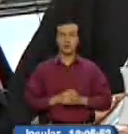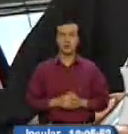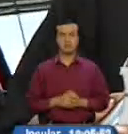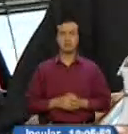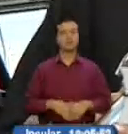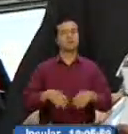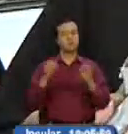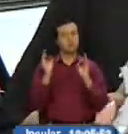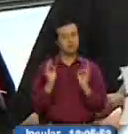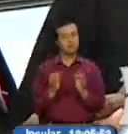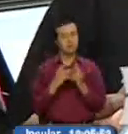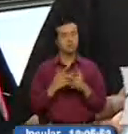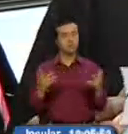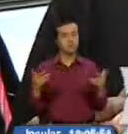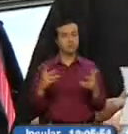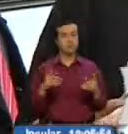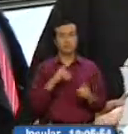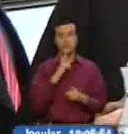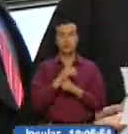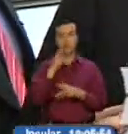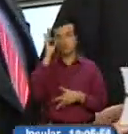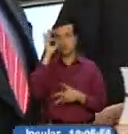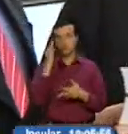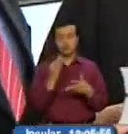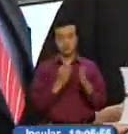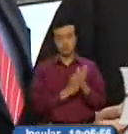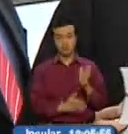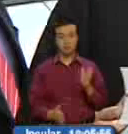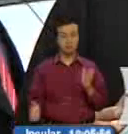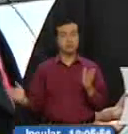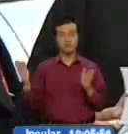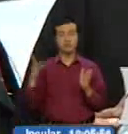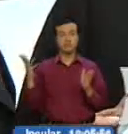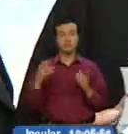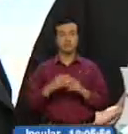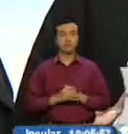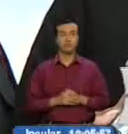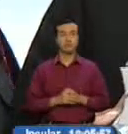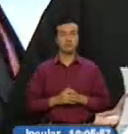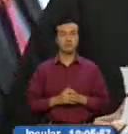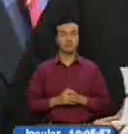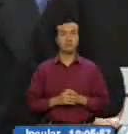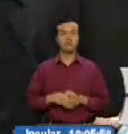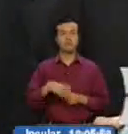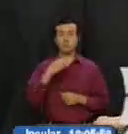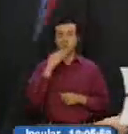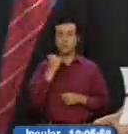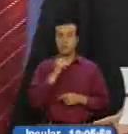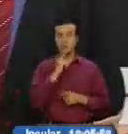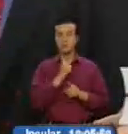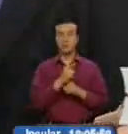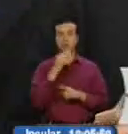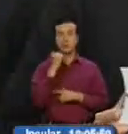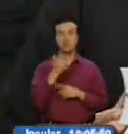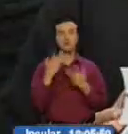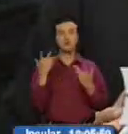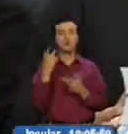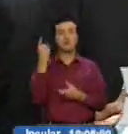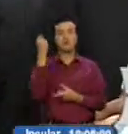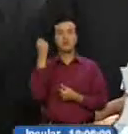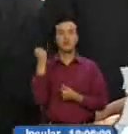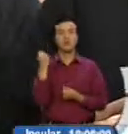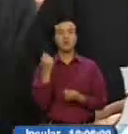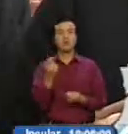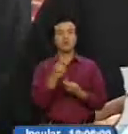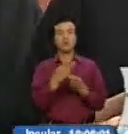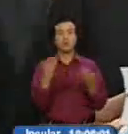está prácticamente lo que se presupuestó. Y también se ha mejorado también el financiamiento del